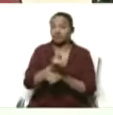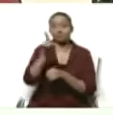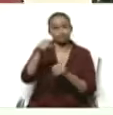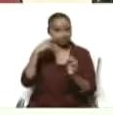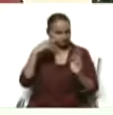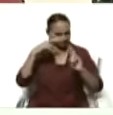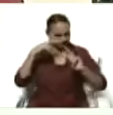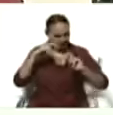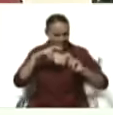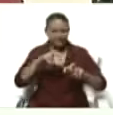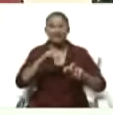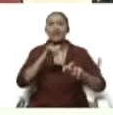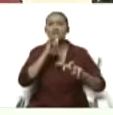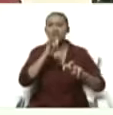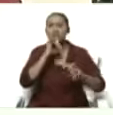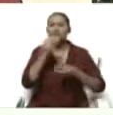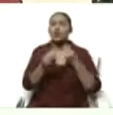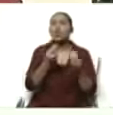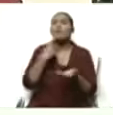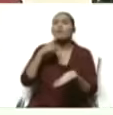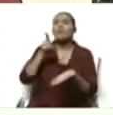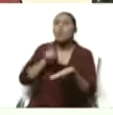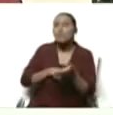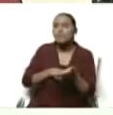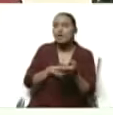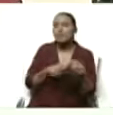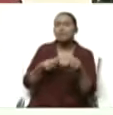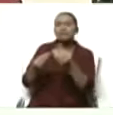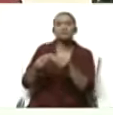Cuántos cumplieron en entregar las pruebas de ese